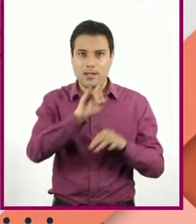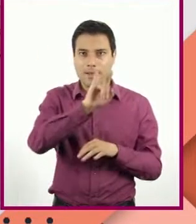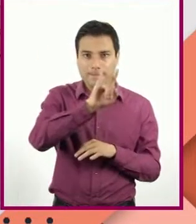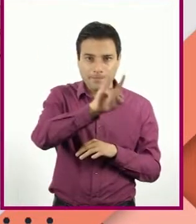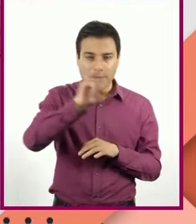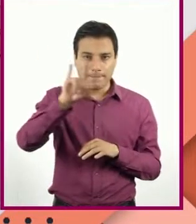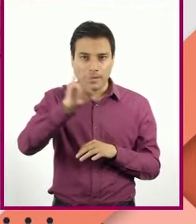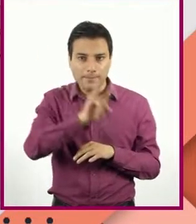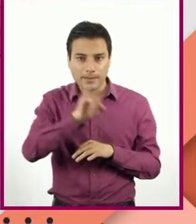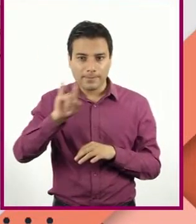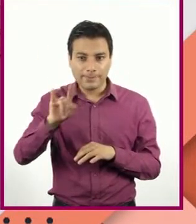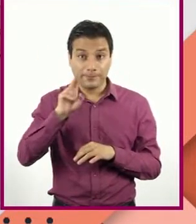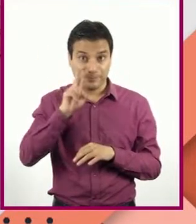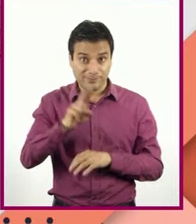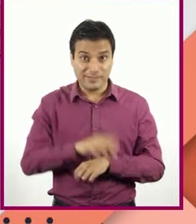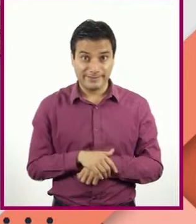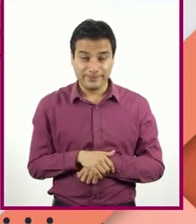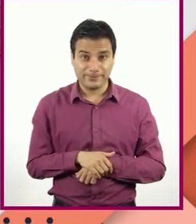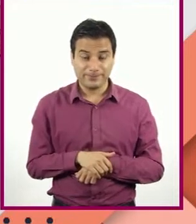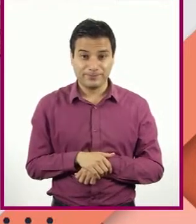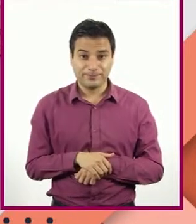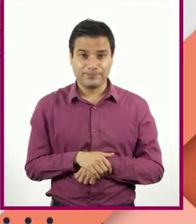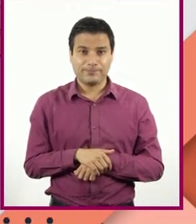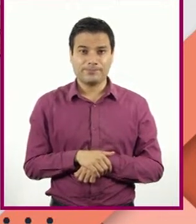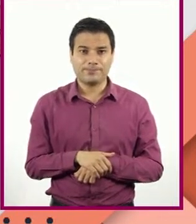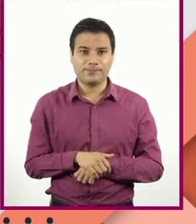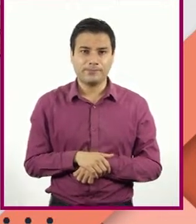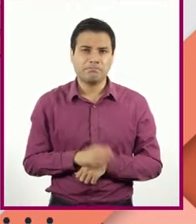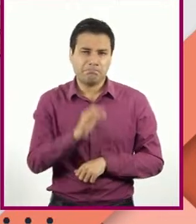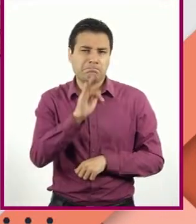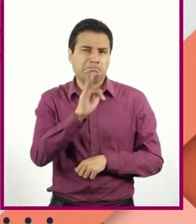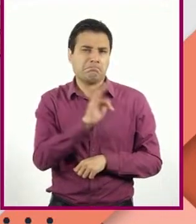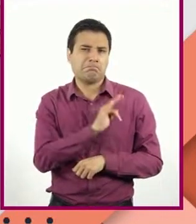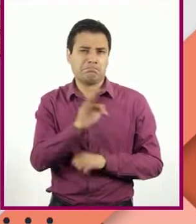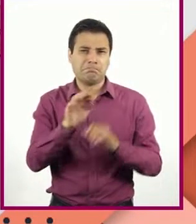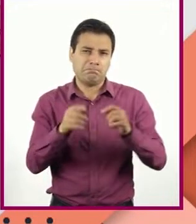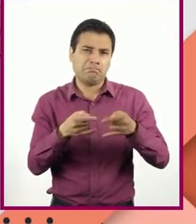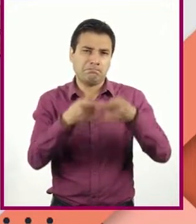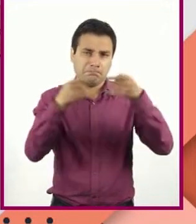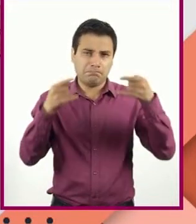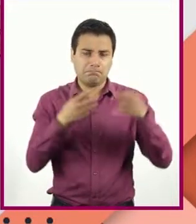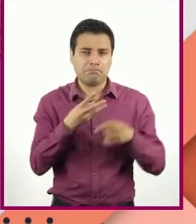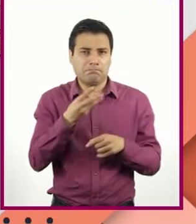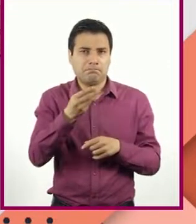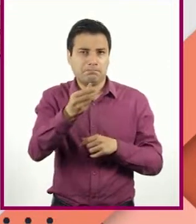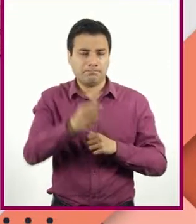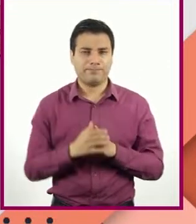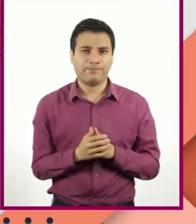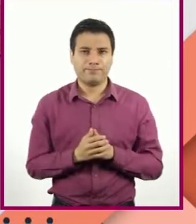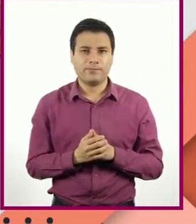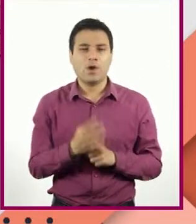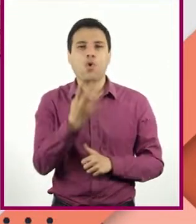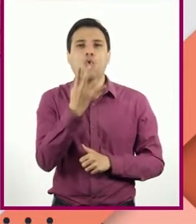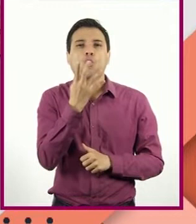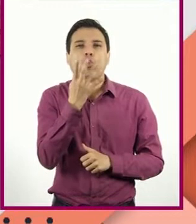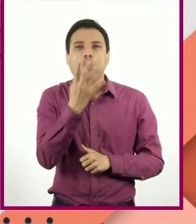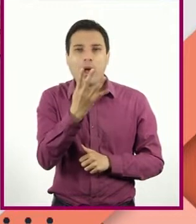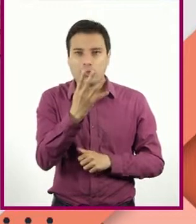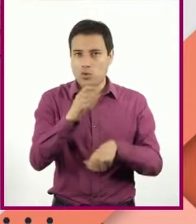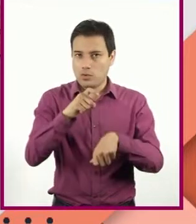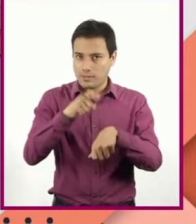Como observaron, con estas imágenes podríamos formar nuestra historieta, contando 4 momentos